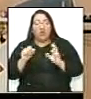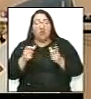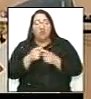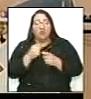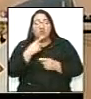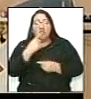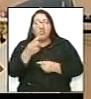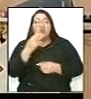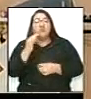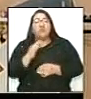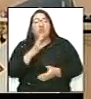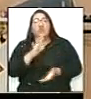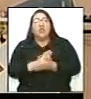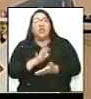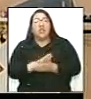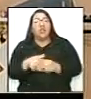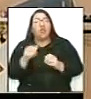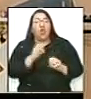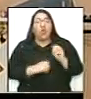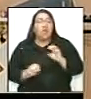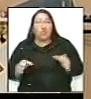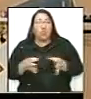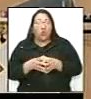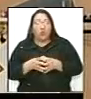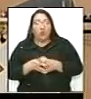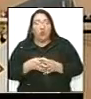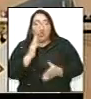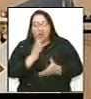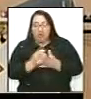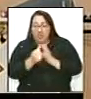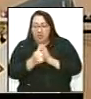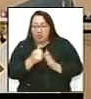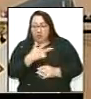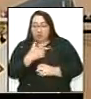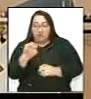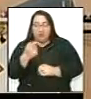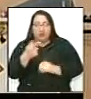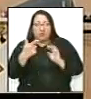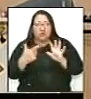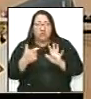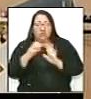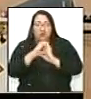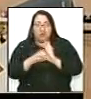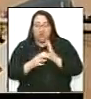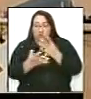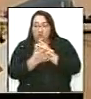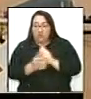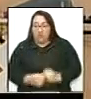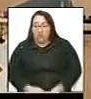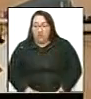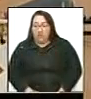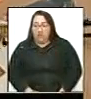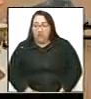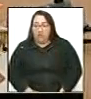del delito contra la tranquilidad pública o organización criminal tipificado en el artículo 317 del Código Penal.